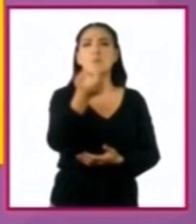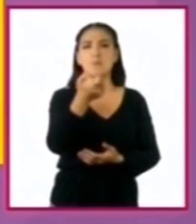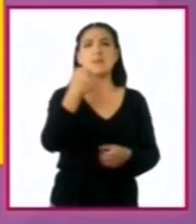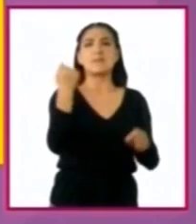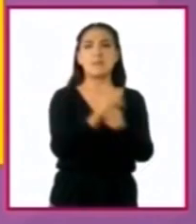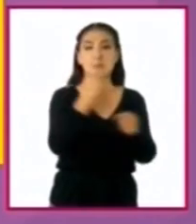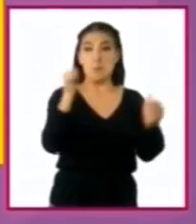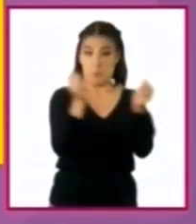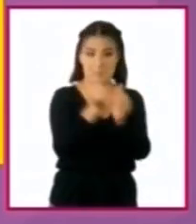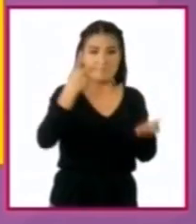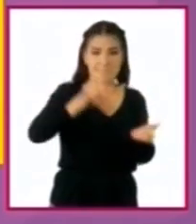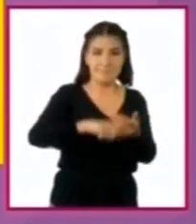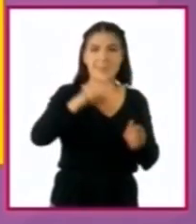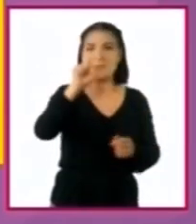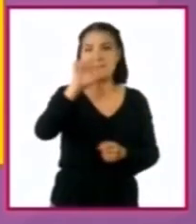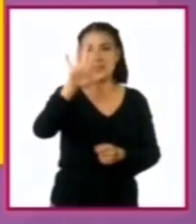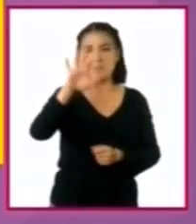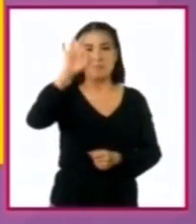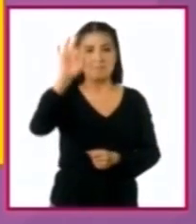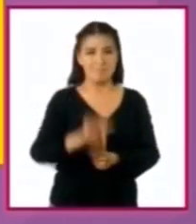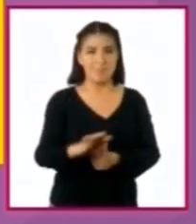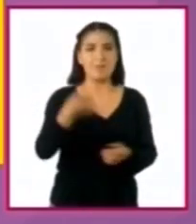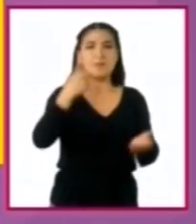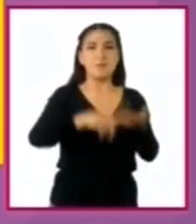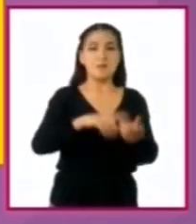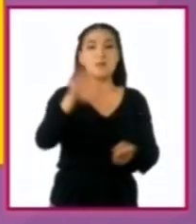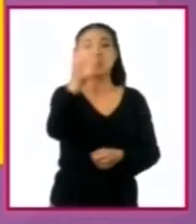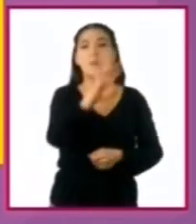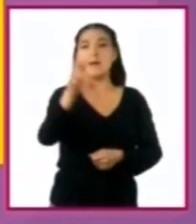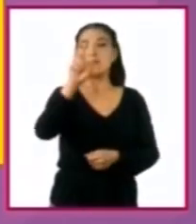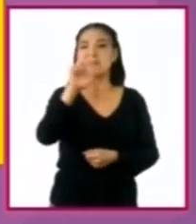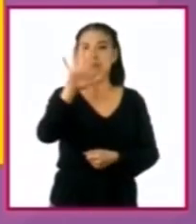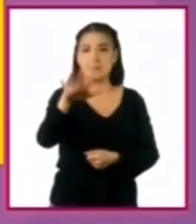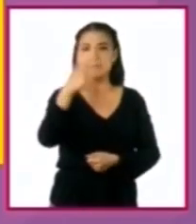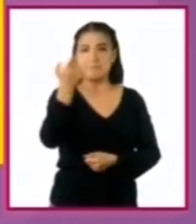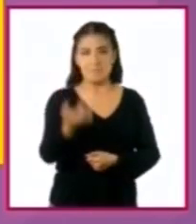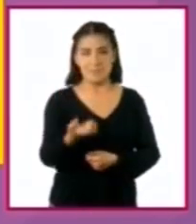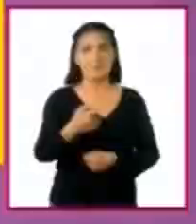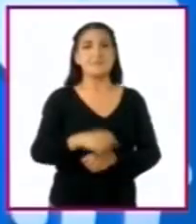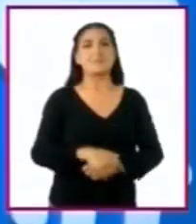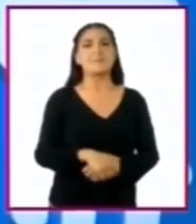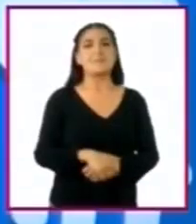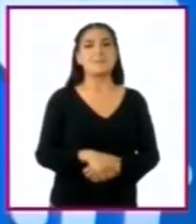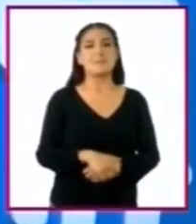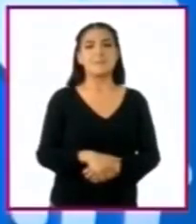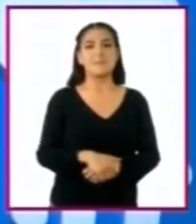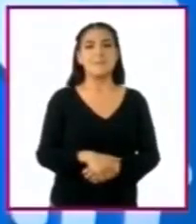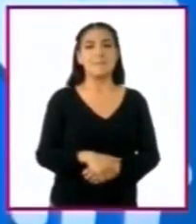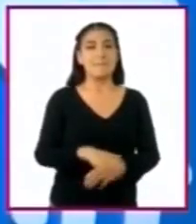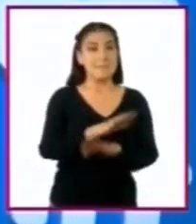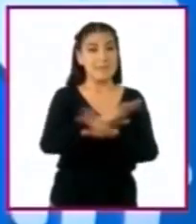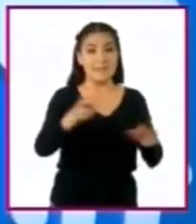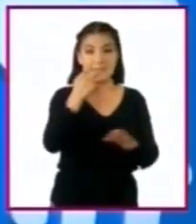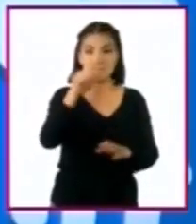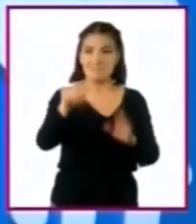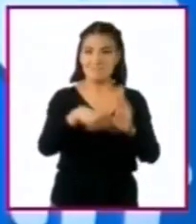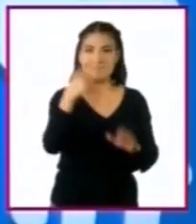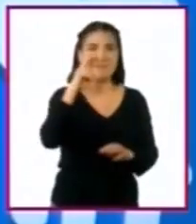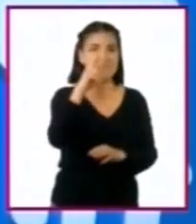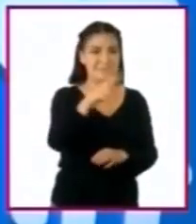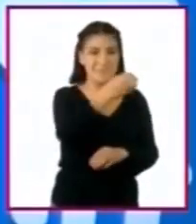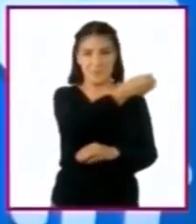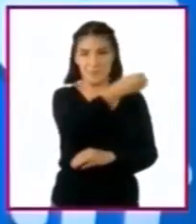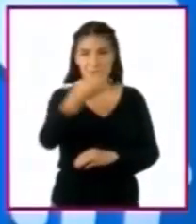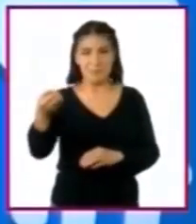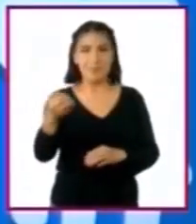con el 25% de descuento es de 435 pesos. Una vez visto todo lo anterior